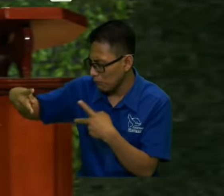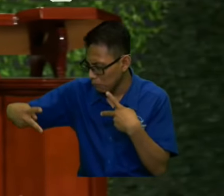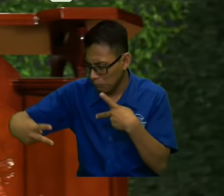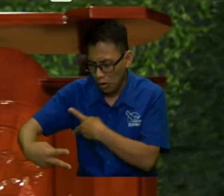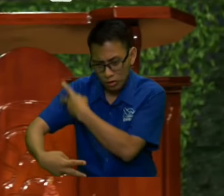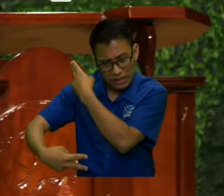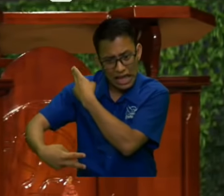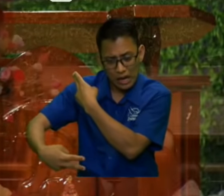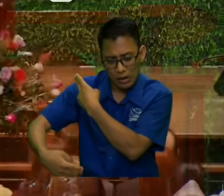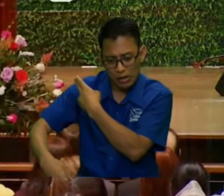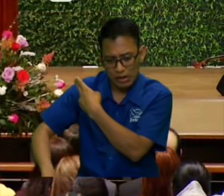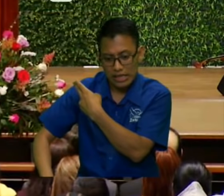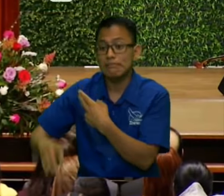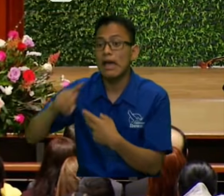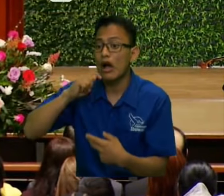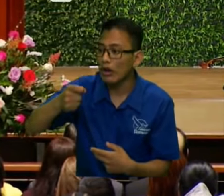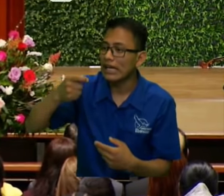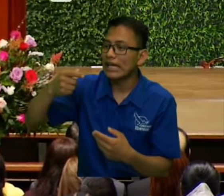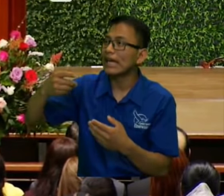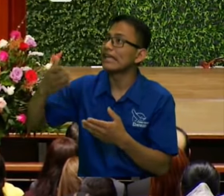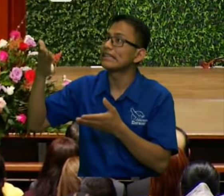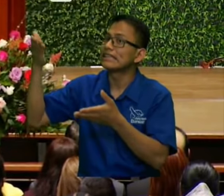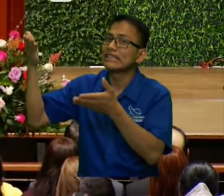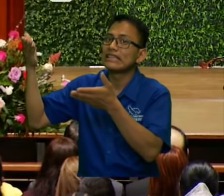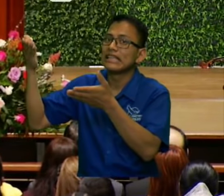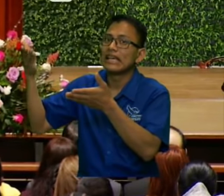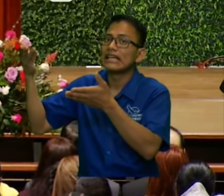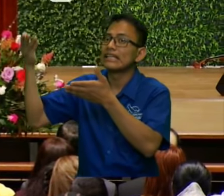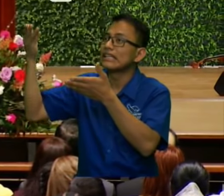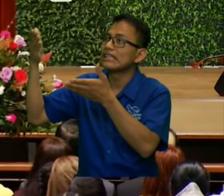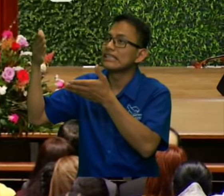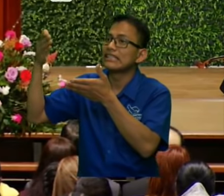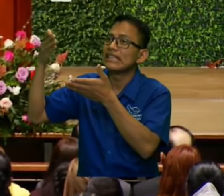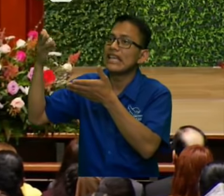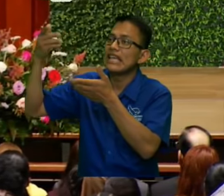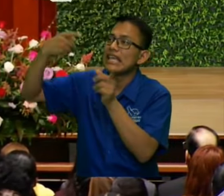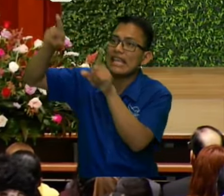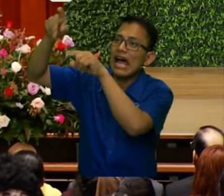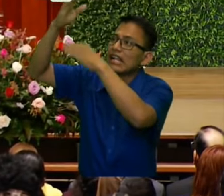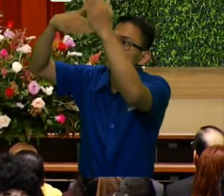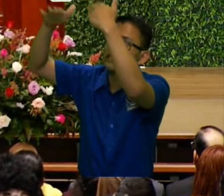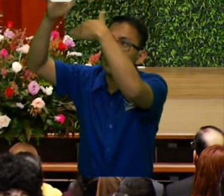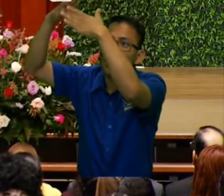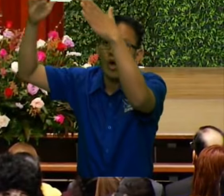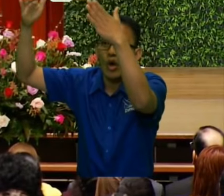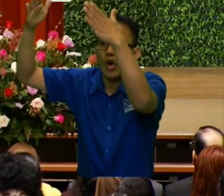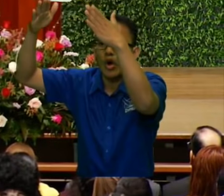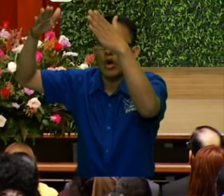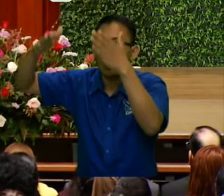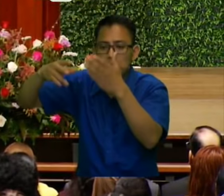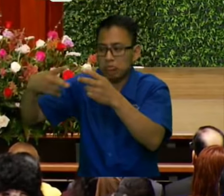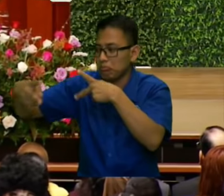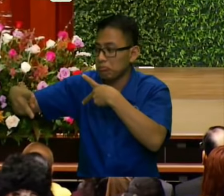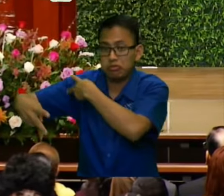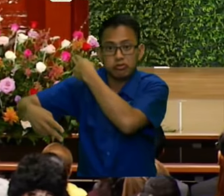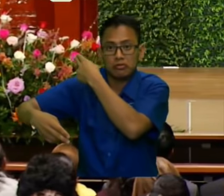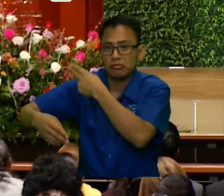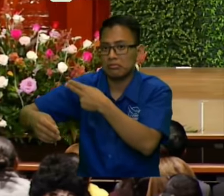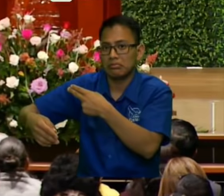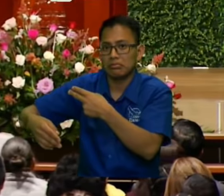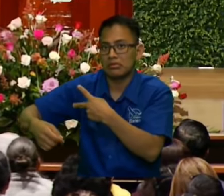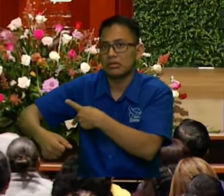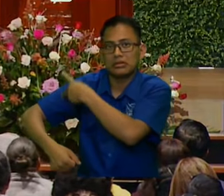dos seas echado al infierno. ¡Uy! Dijo. Este libro habla. Ese era su testimonio. Y entonces después él decía: ¿quién